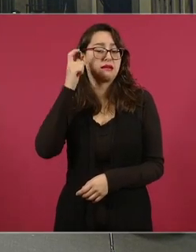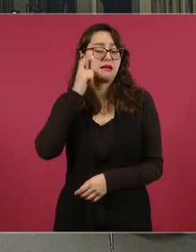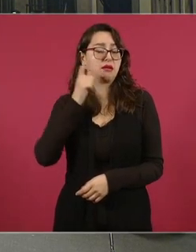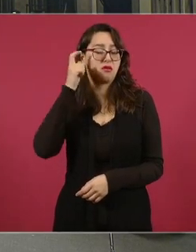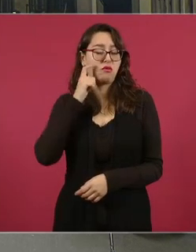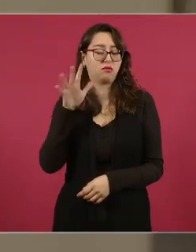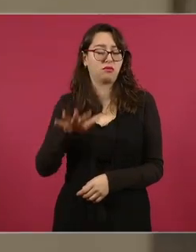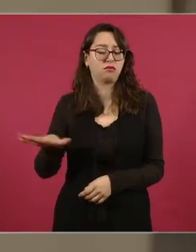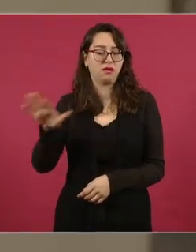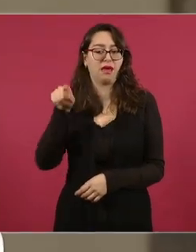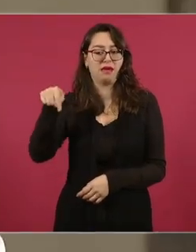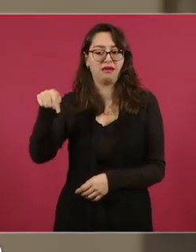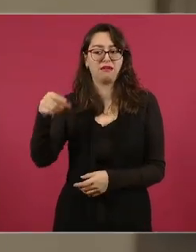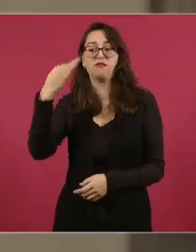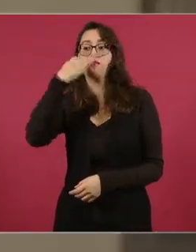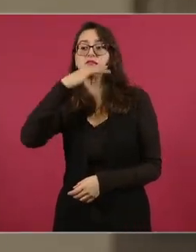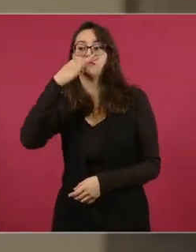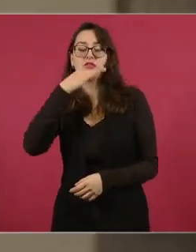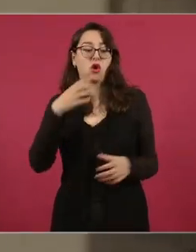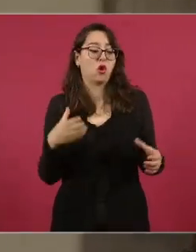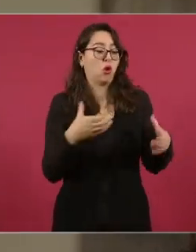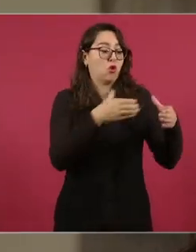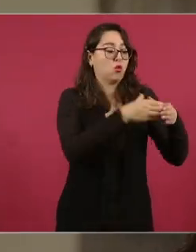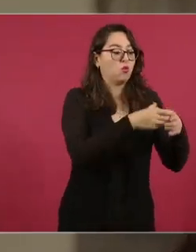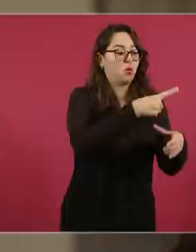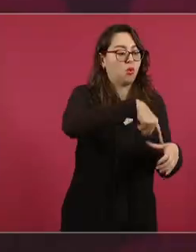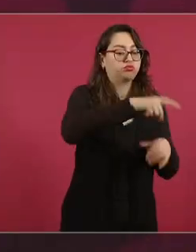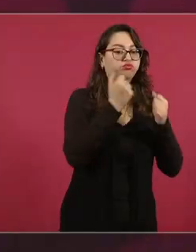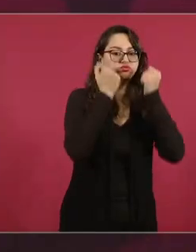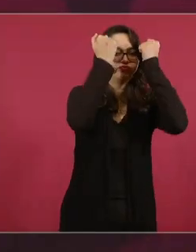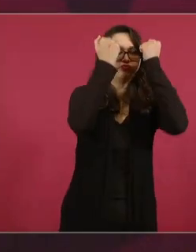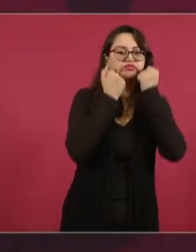¿Qué información tiene de esto, señor presidente? Esto fue el domingo en la noche.